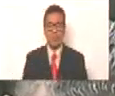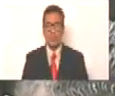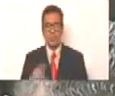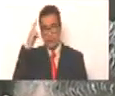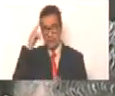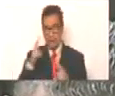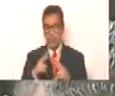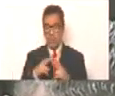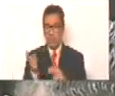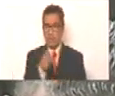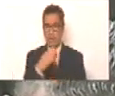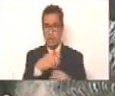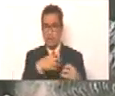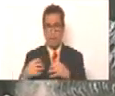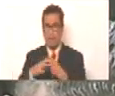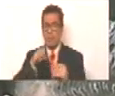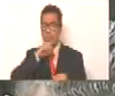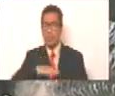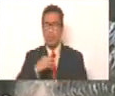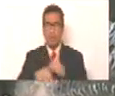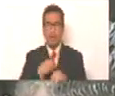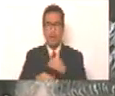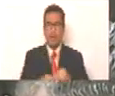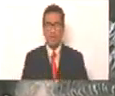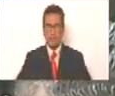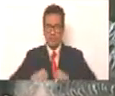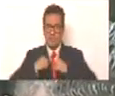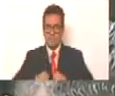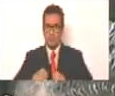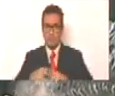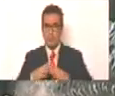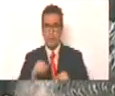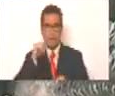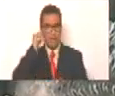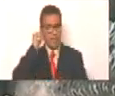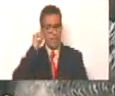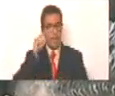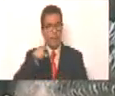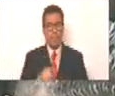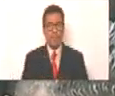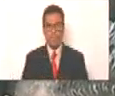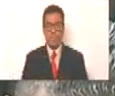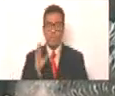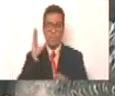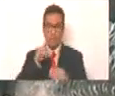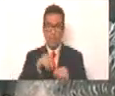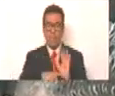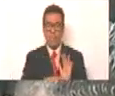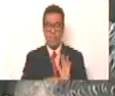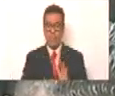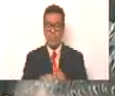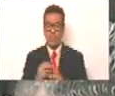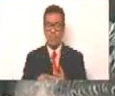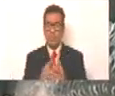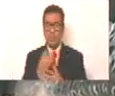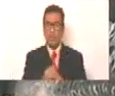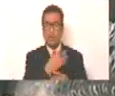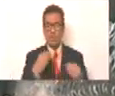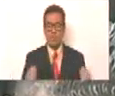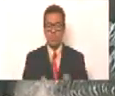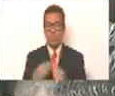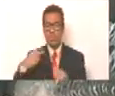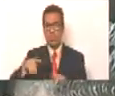de luchas históricas realizadas por valientes y tenaces mujeres, cuyo legado resultó en el florecimiento de un conjunto de derechos en